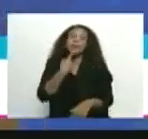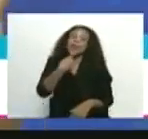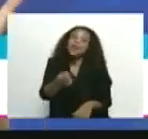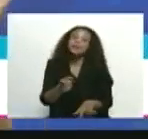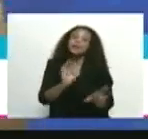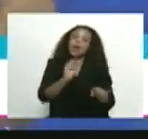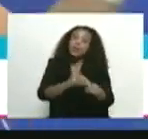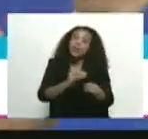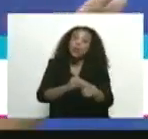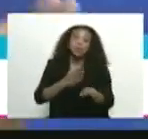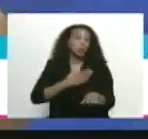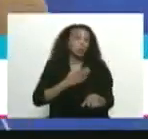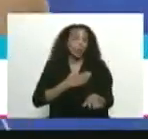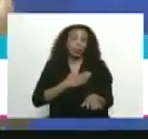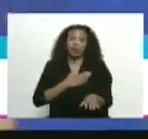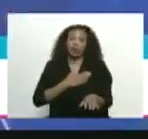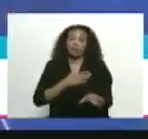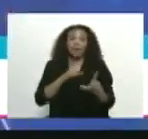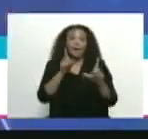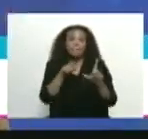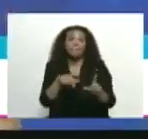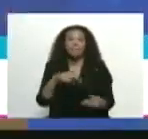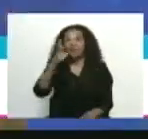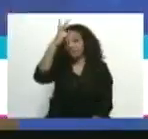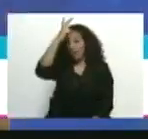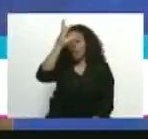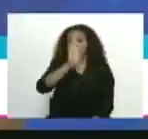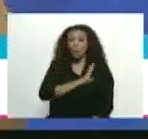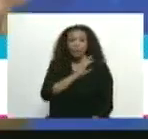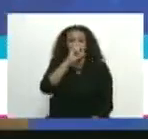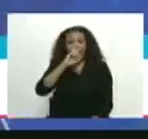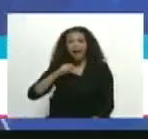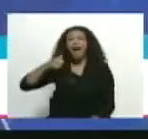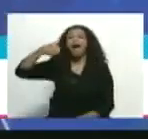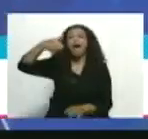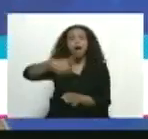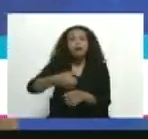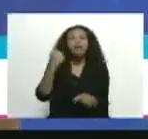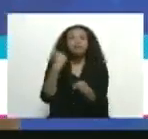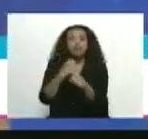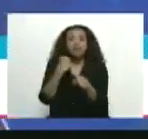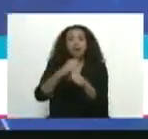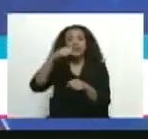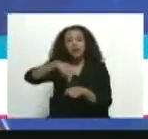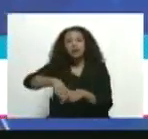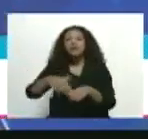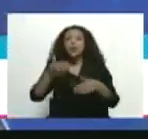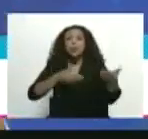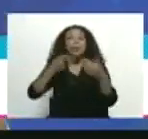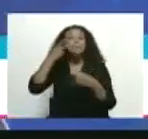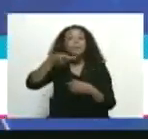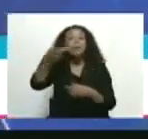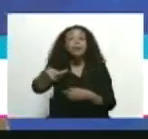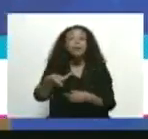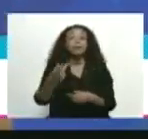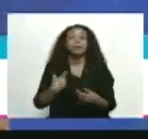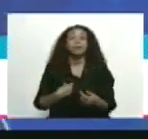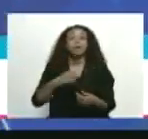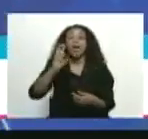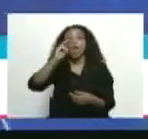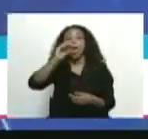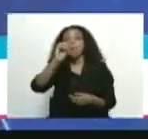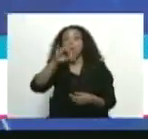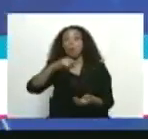algo. Ajá. No soy de aquí, de Paraguaná, del estado Falcón, pero tengo años haciendo trabajo aquí y haciendo política aquí. Soy de Morón, del